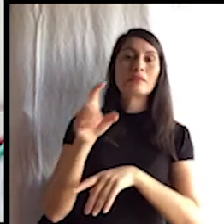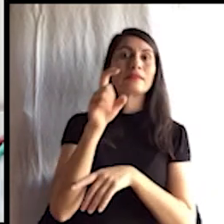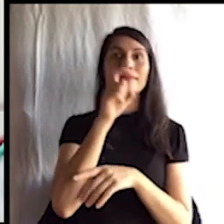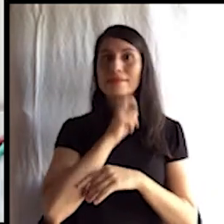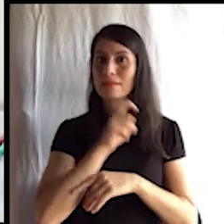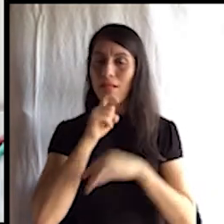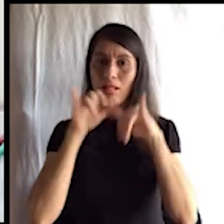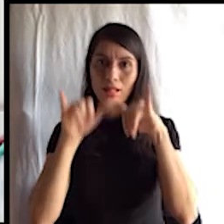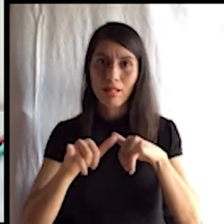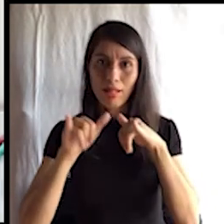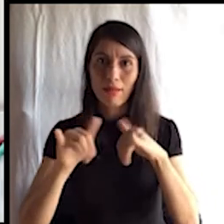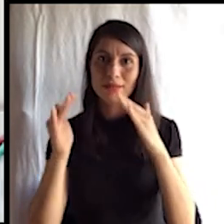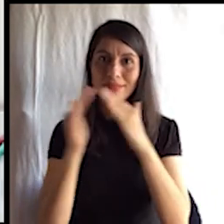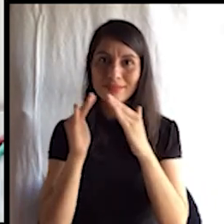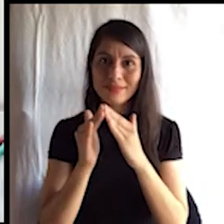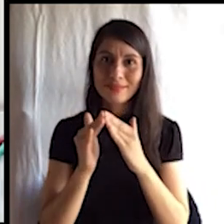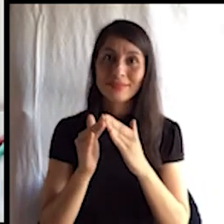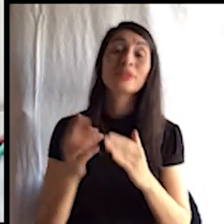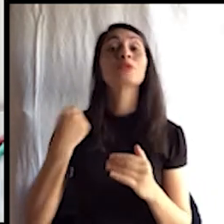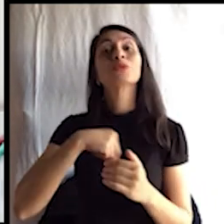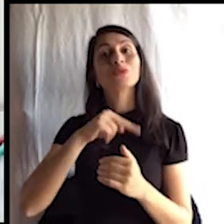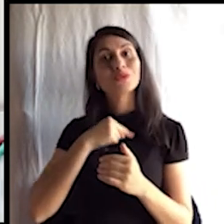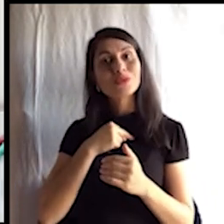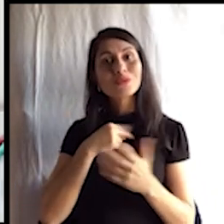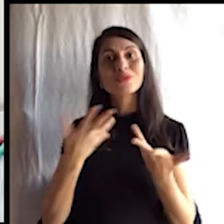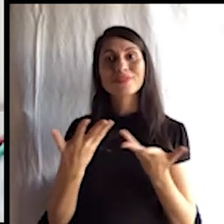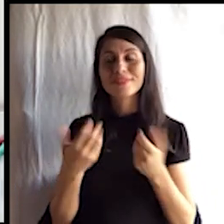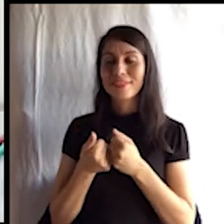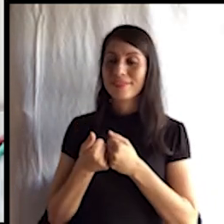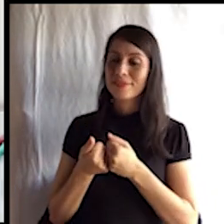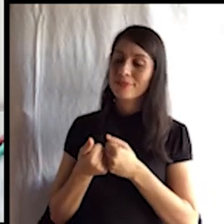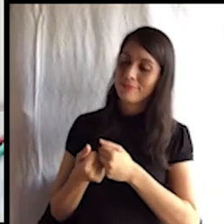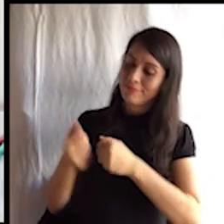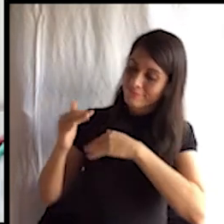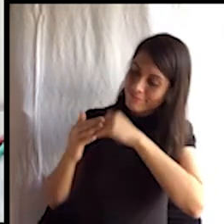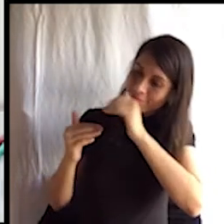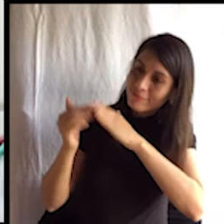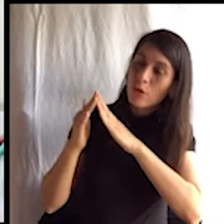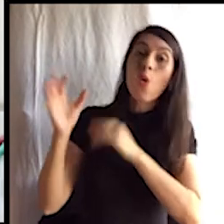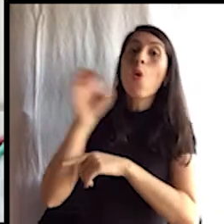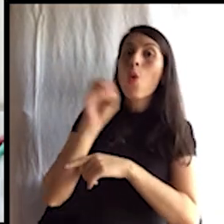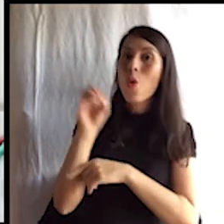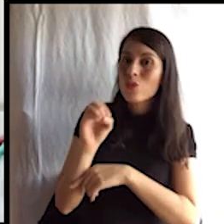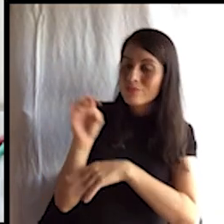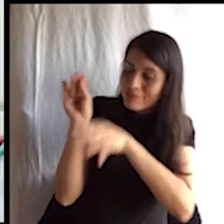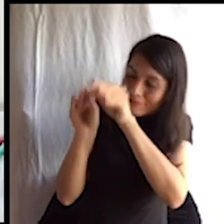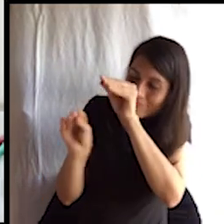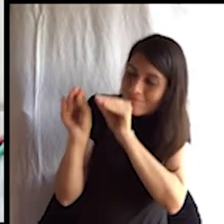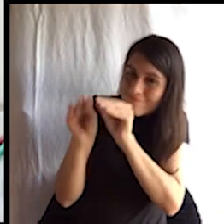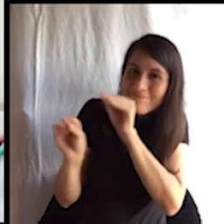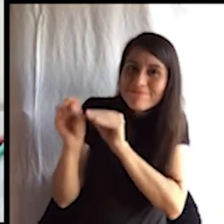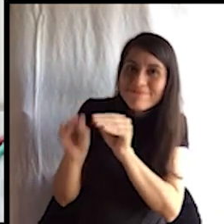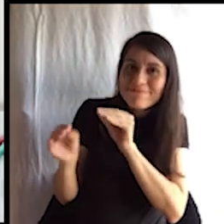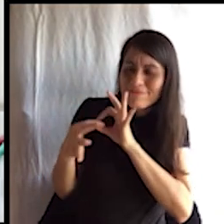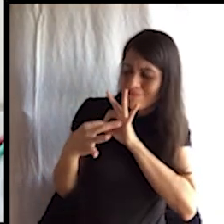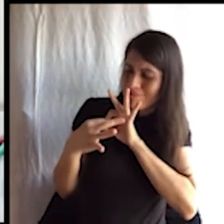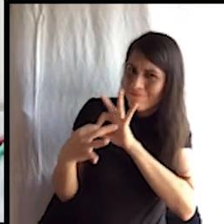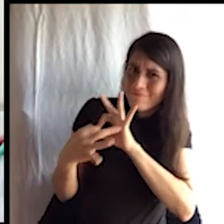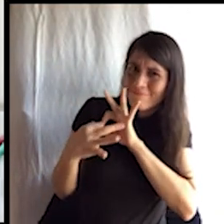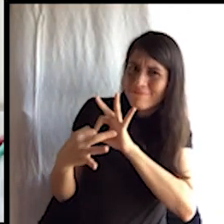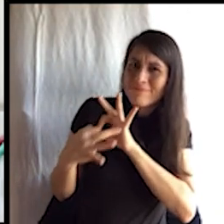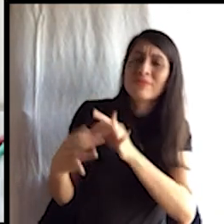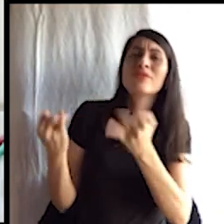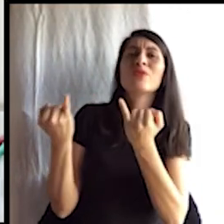para nadie, y vamos a construir una escultura que represente ese vínculo que nos